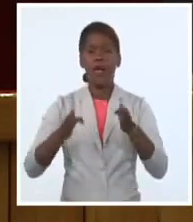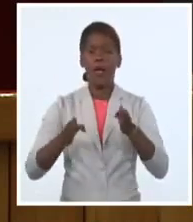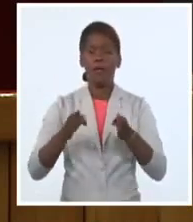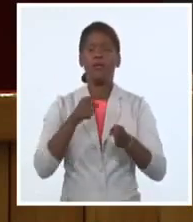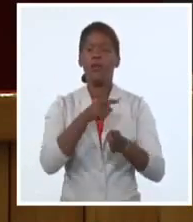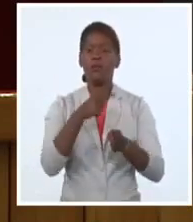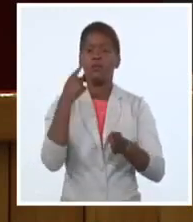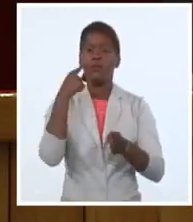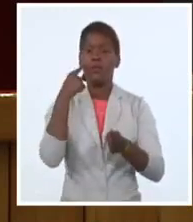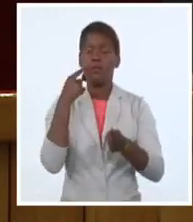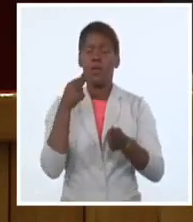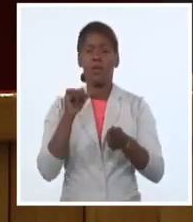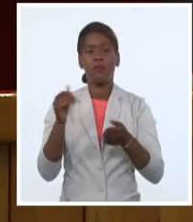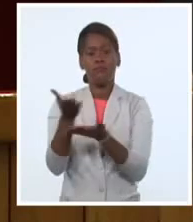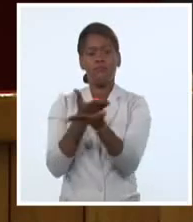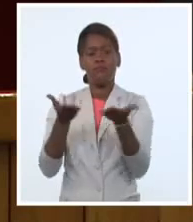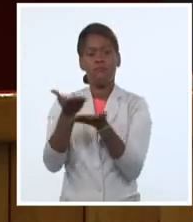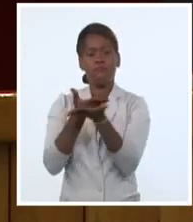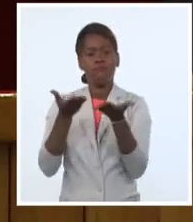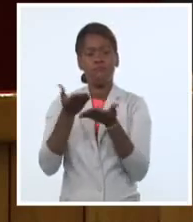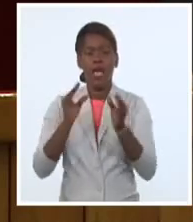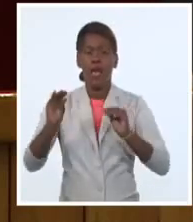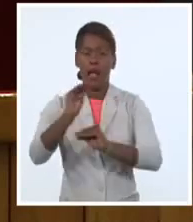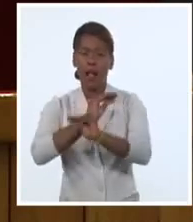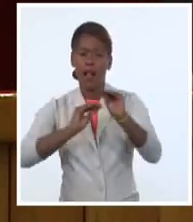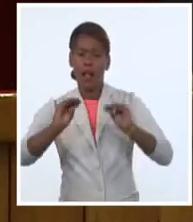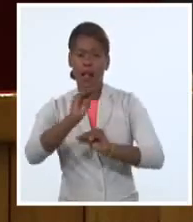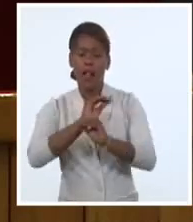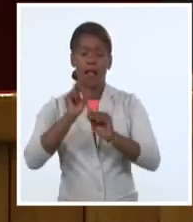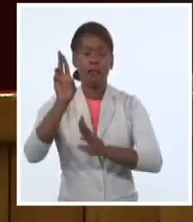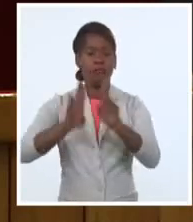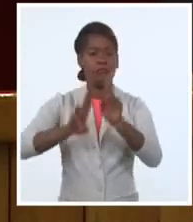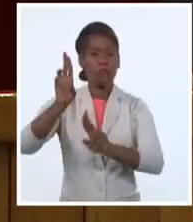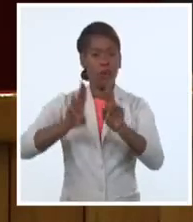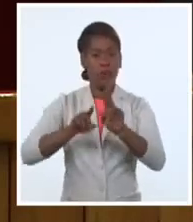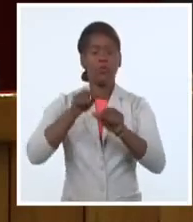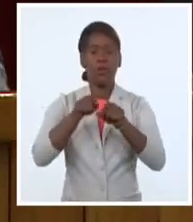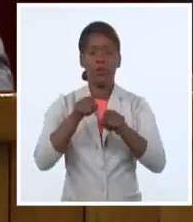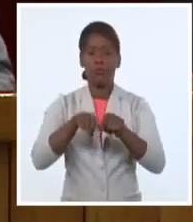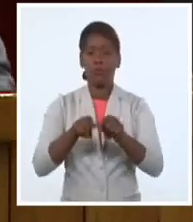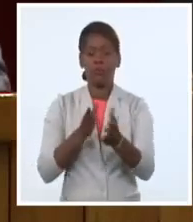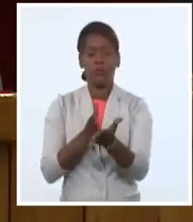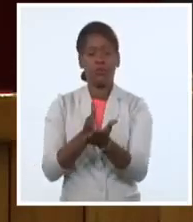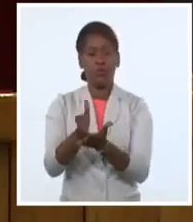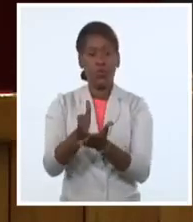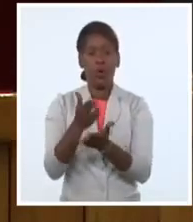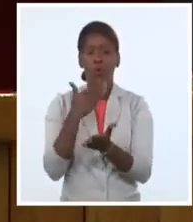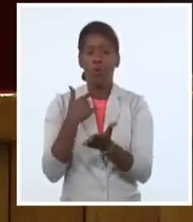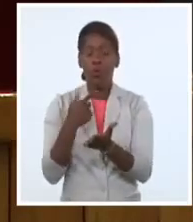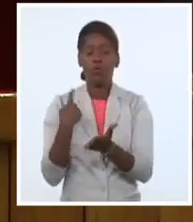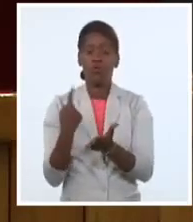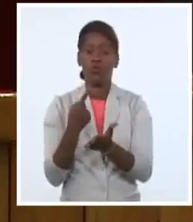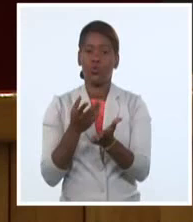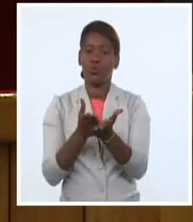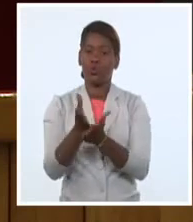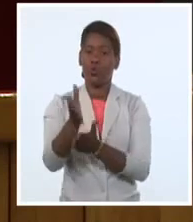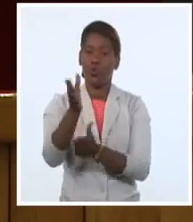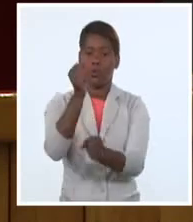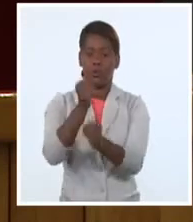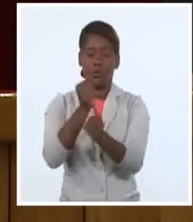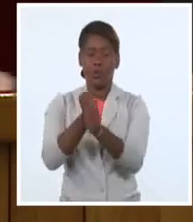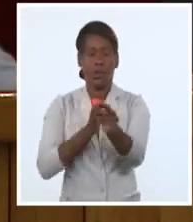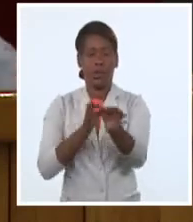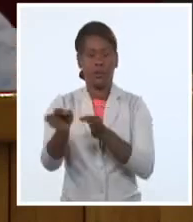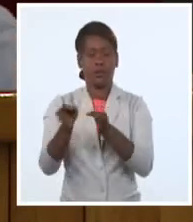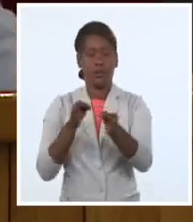valiosos debates y orientaciones fundamentales que son el referente y el mayor impulso a cuanto hacemos. En él se